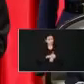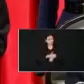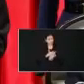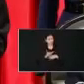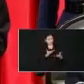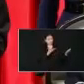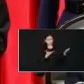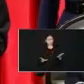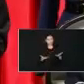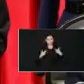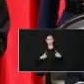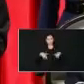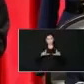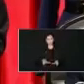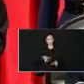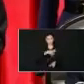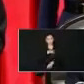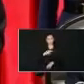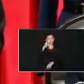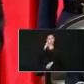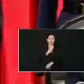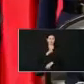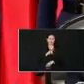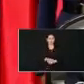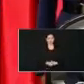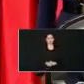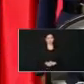A su hija Ivanka.